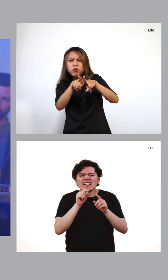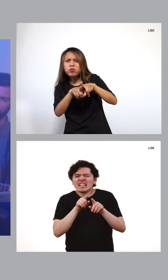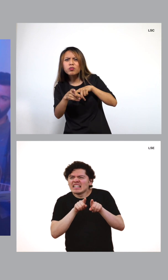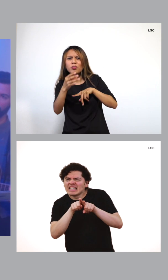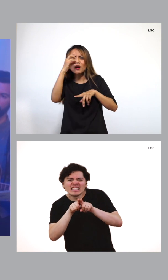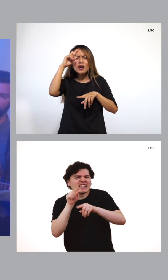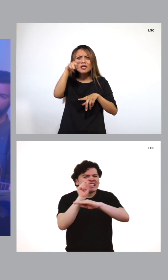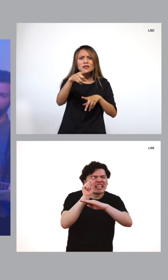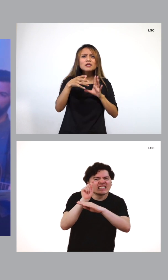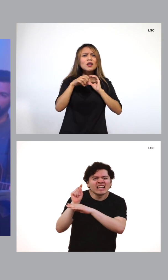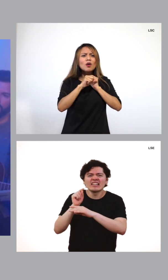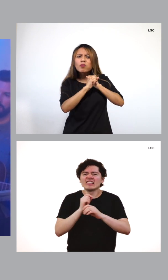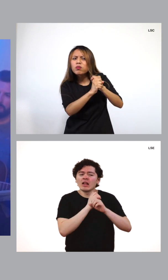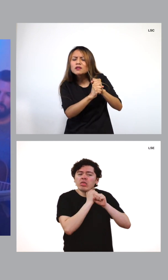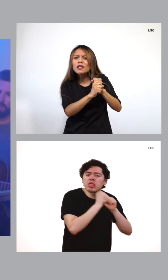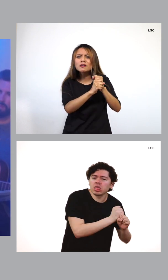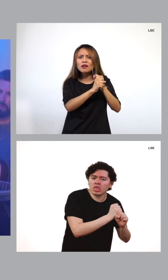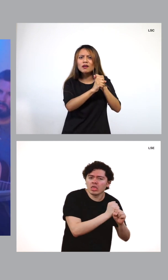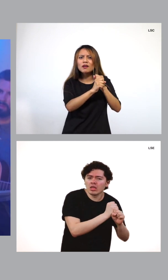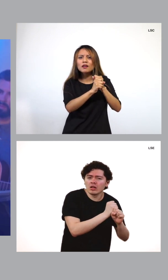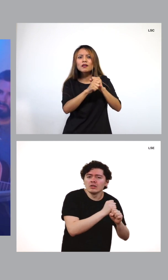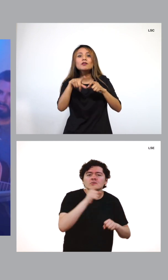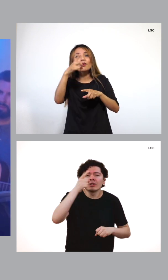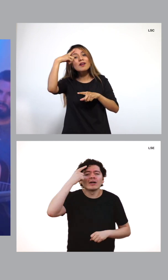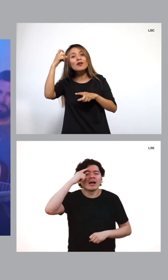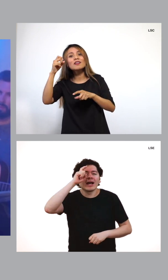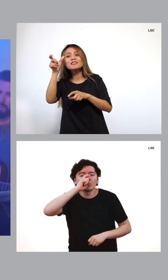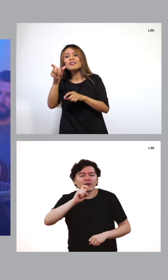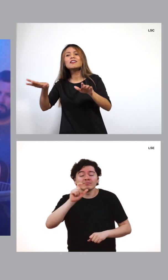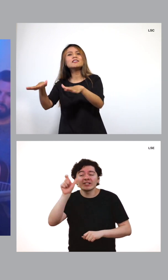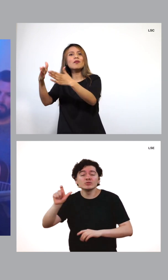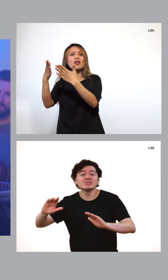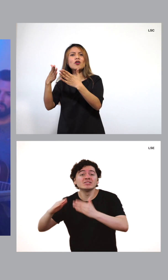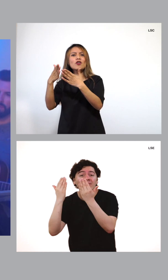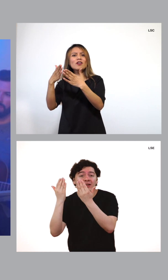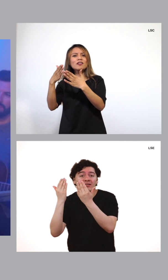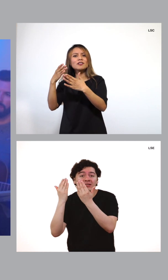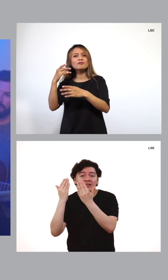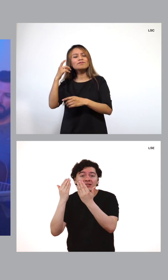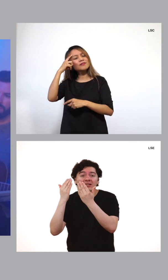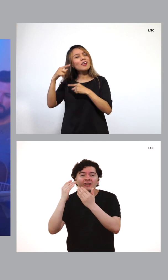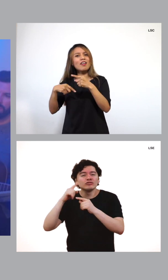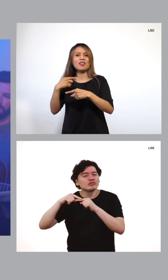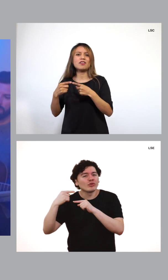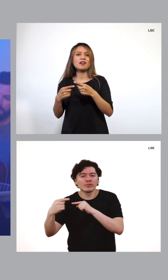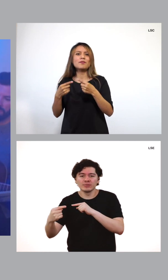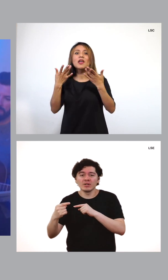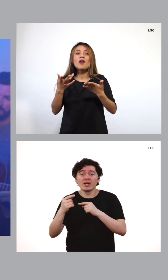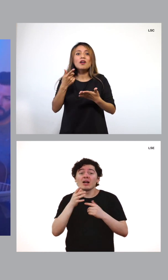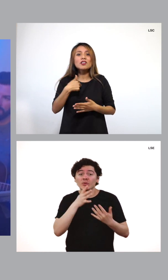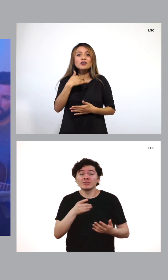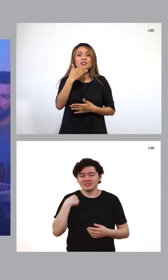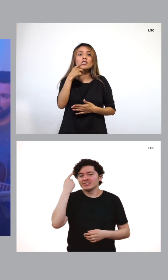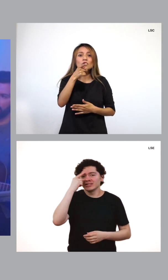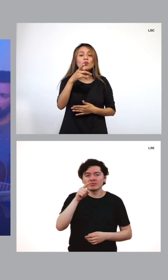que estamos solos, habrá un Salvador constante en nuestra vida. Y creo que ahora puedes comprender